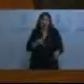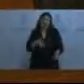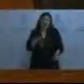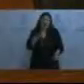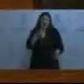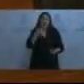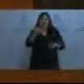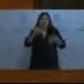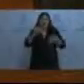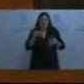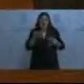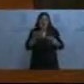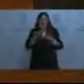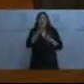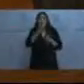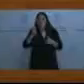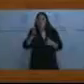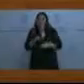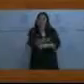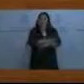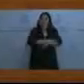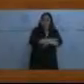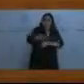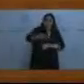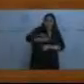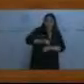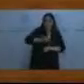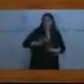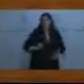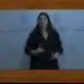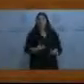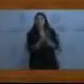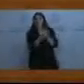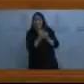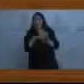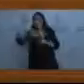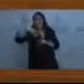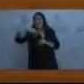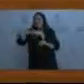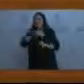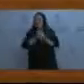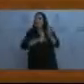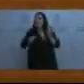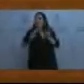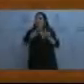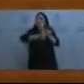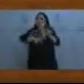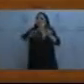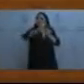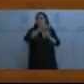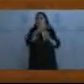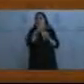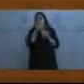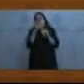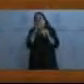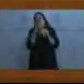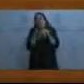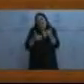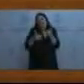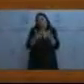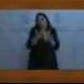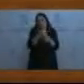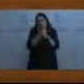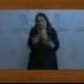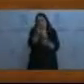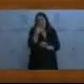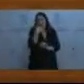Partido Popular, desde el Gobierno o desde la oposición, el único que ha podido alcanzar esos objetivos o al menos acercarse a ellos, dejándolos